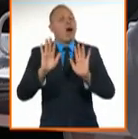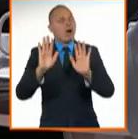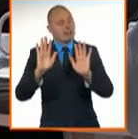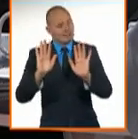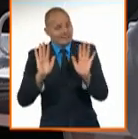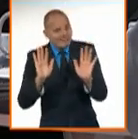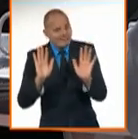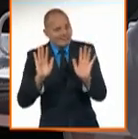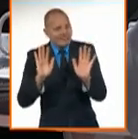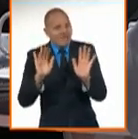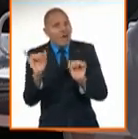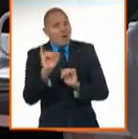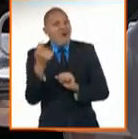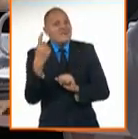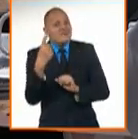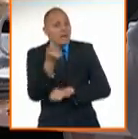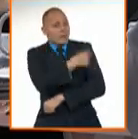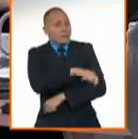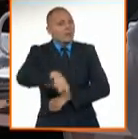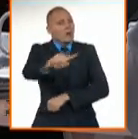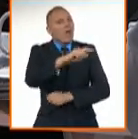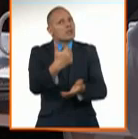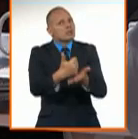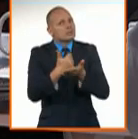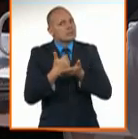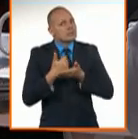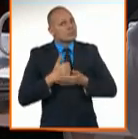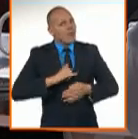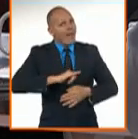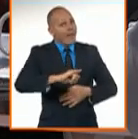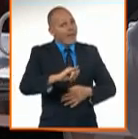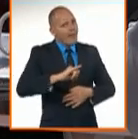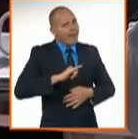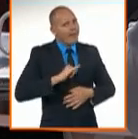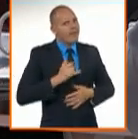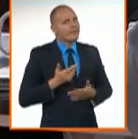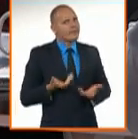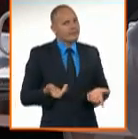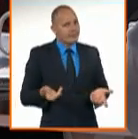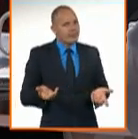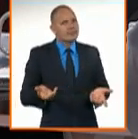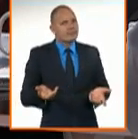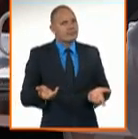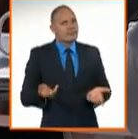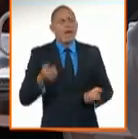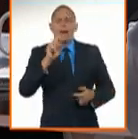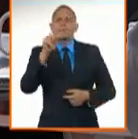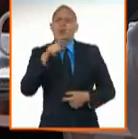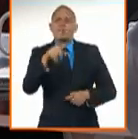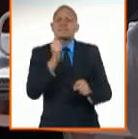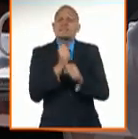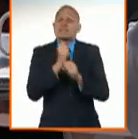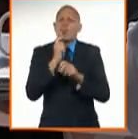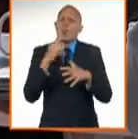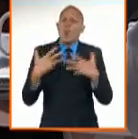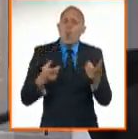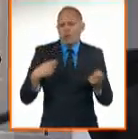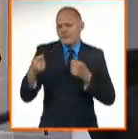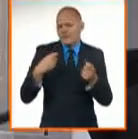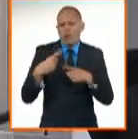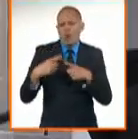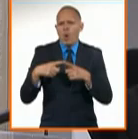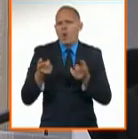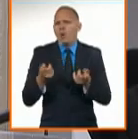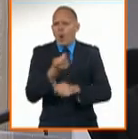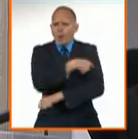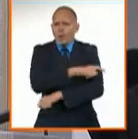alguna manera para entre todos poder paliar estas estas circunstancias en las que estamos que se trabaja que se hace con la economía y con la población